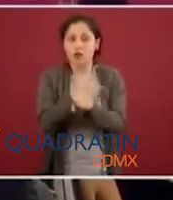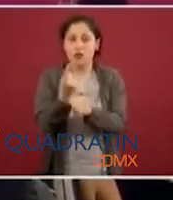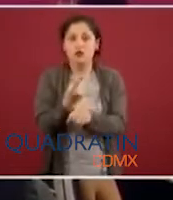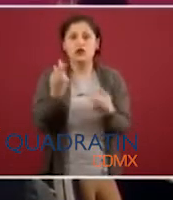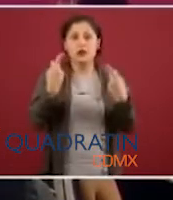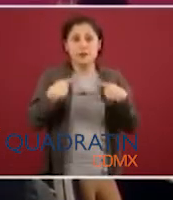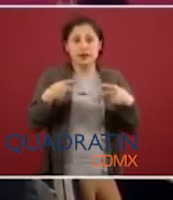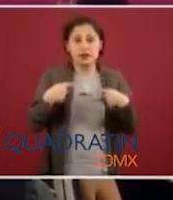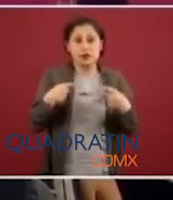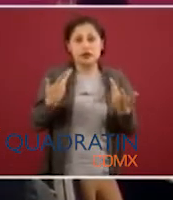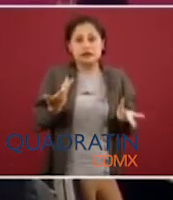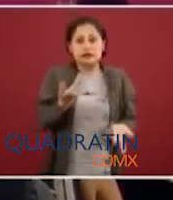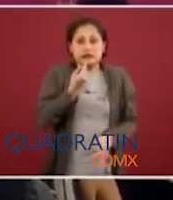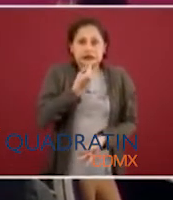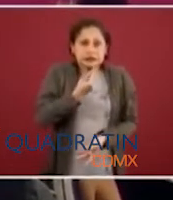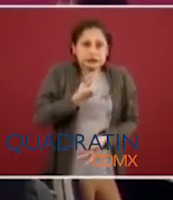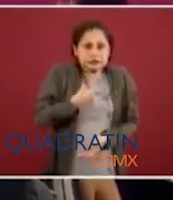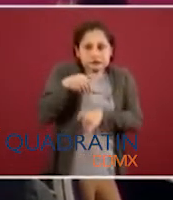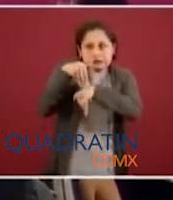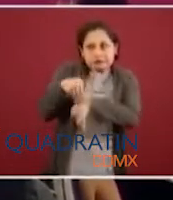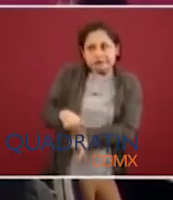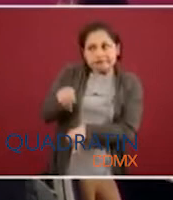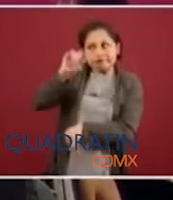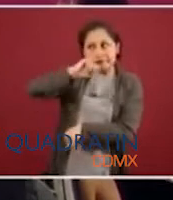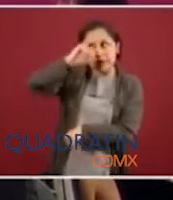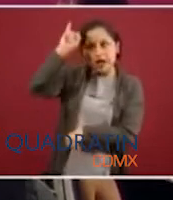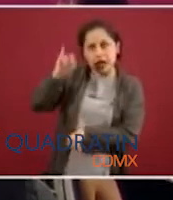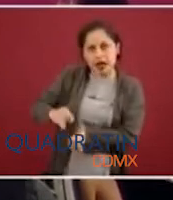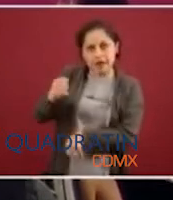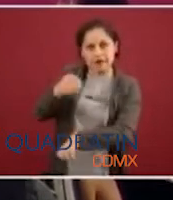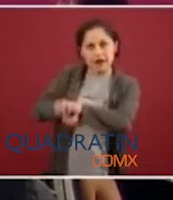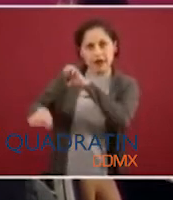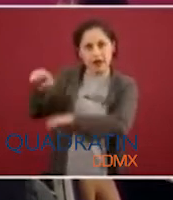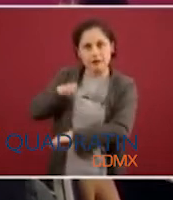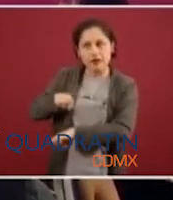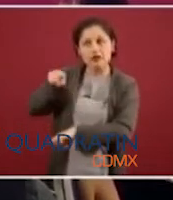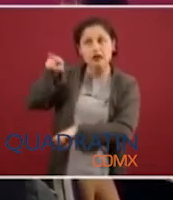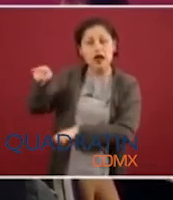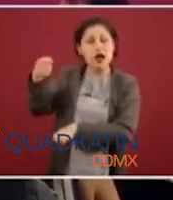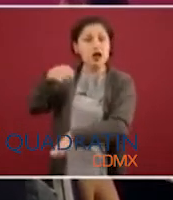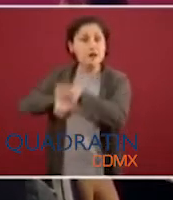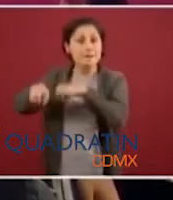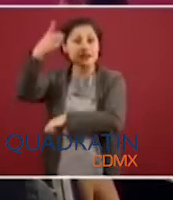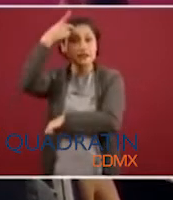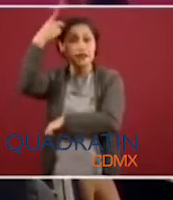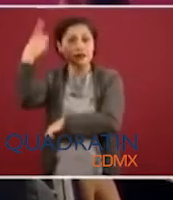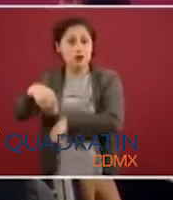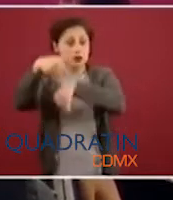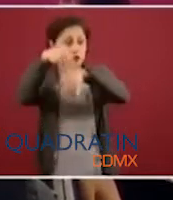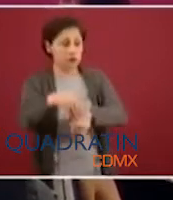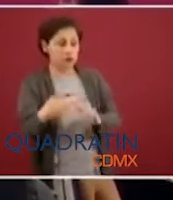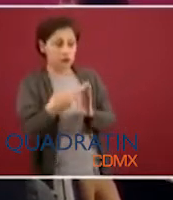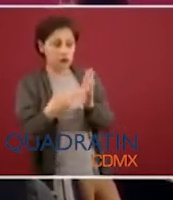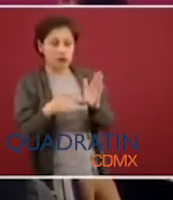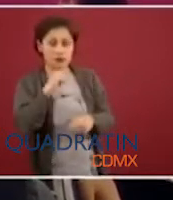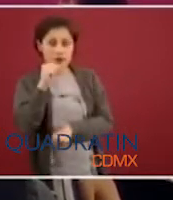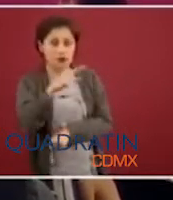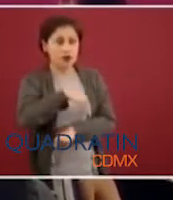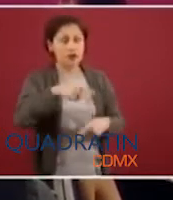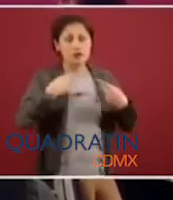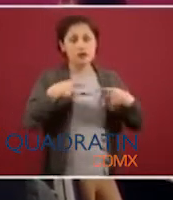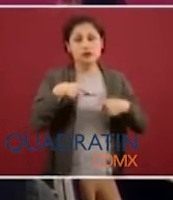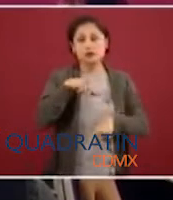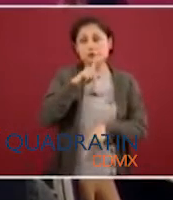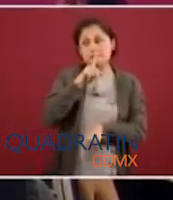de perder su empleo, porque la empresa en la que laboran no está acatando disposiciones generales.